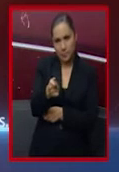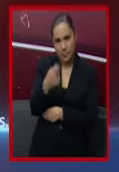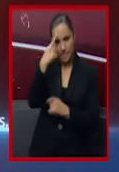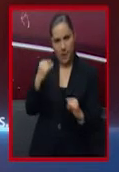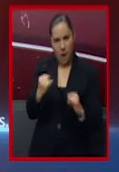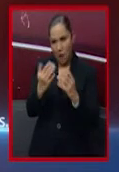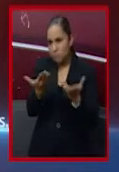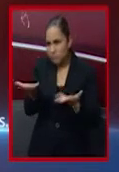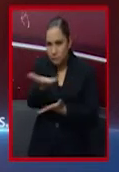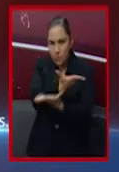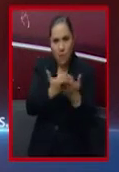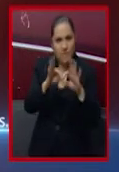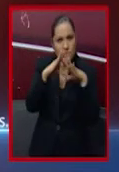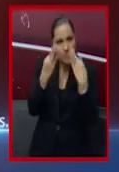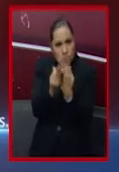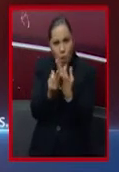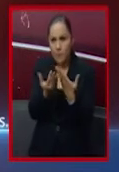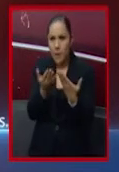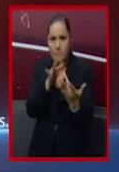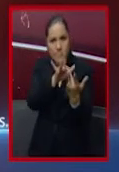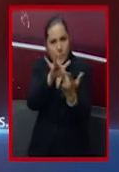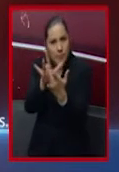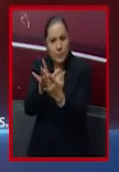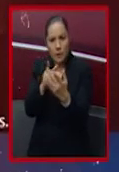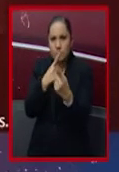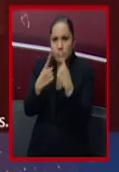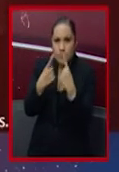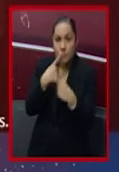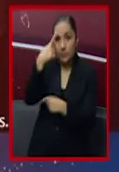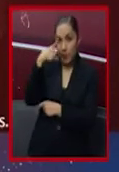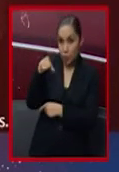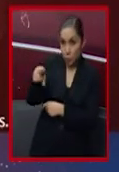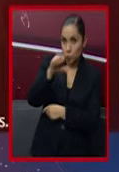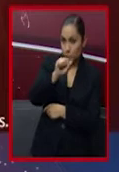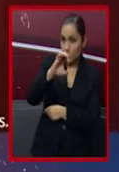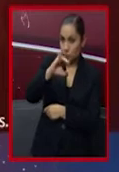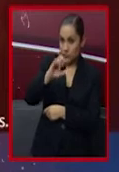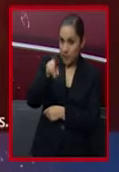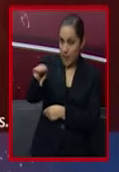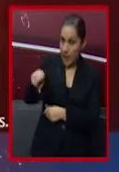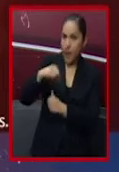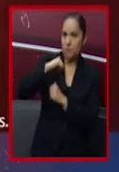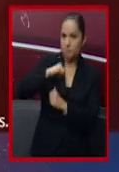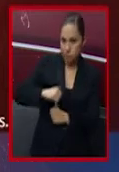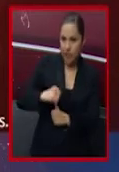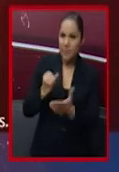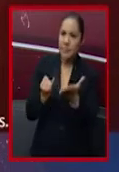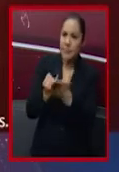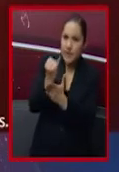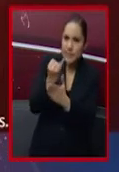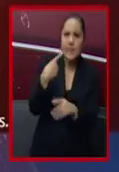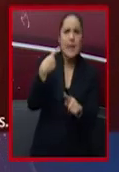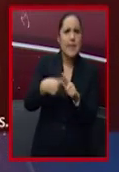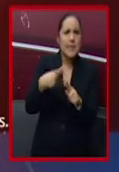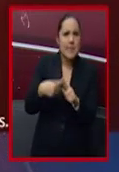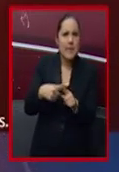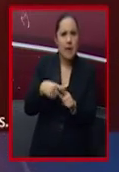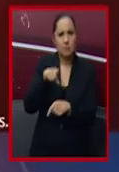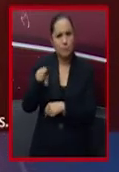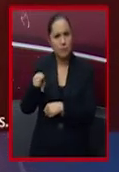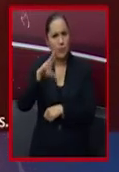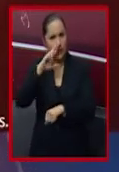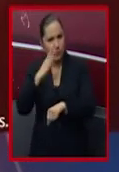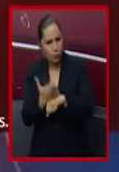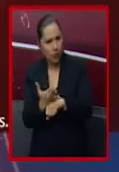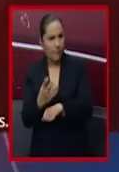Suprema Corte de Justicia de la Nación la que defina el alcance de los derechos y las facultades del Congreso de la Unión y del